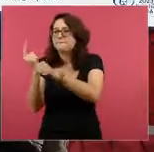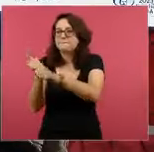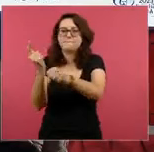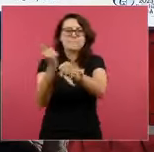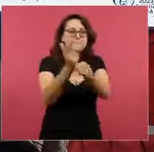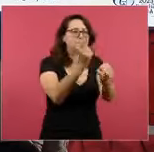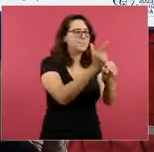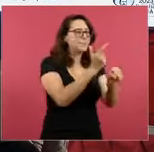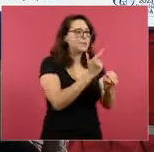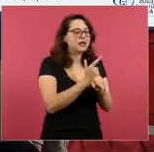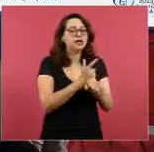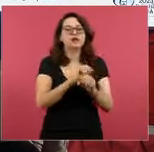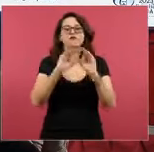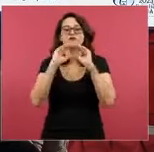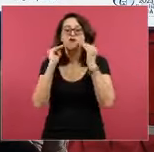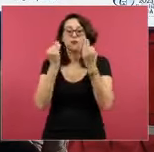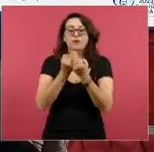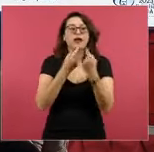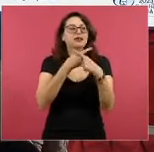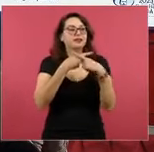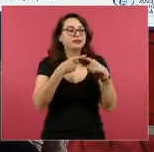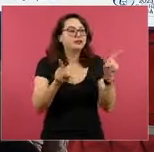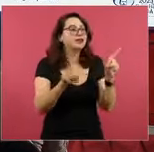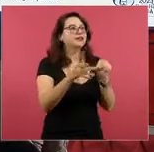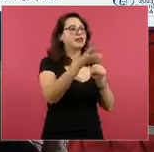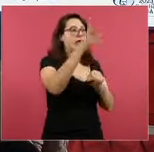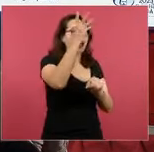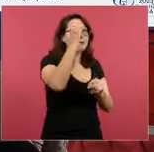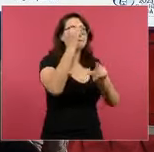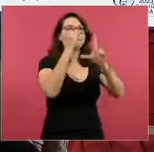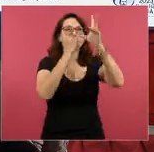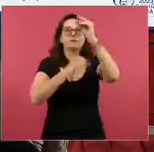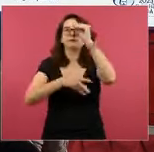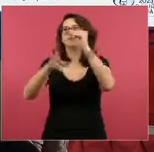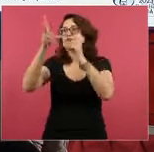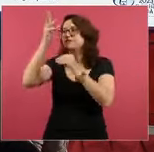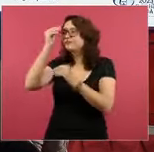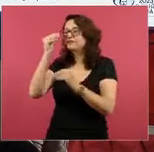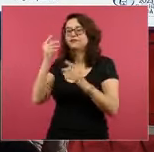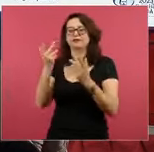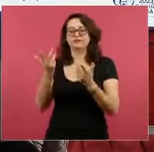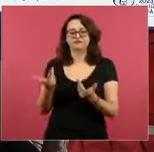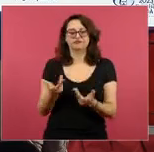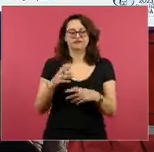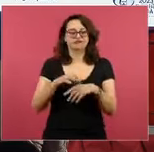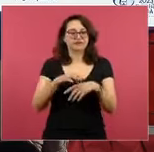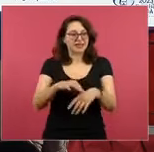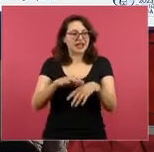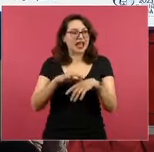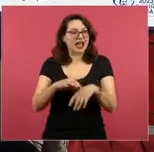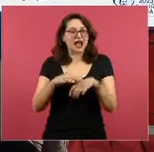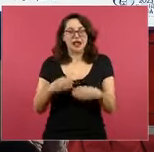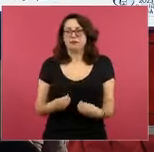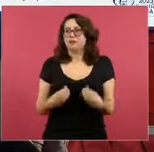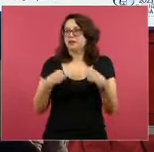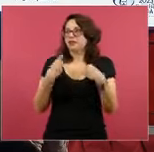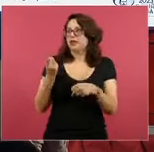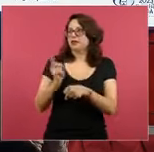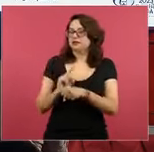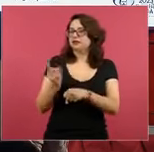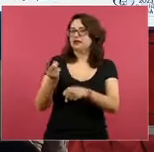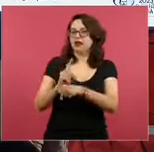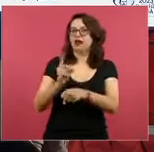porque estamos buscando que surjan de lo que se trabaje de lo que vive el alumno. El trabajo